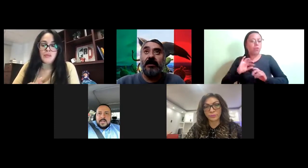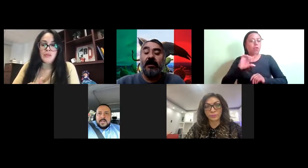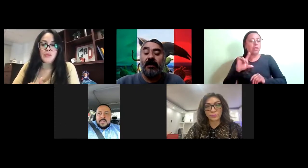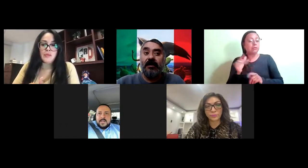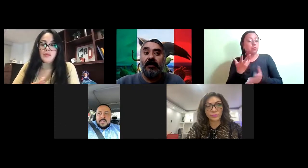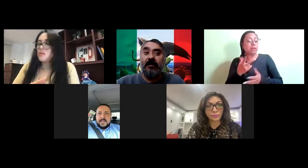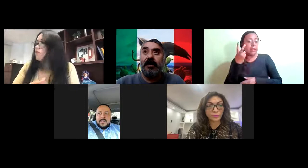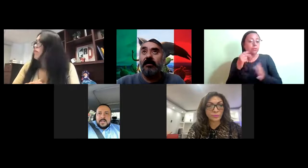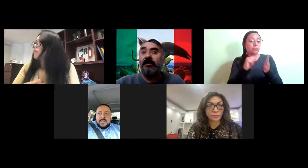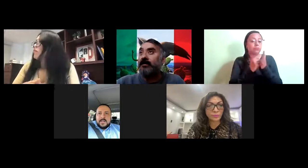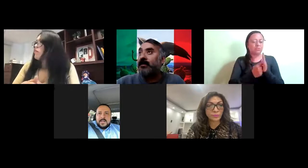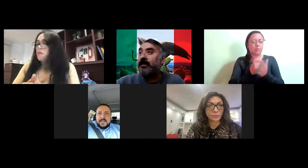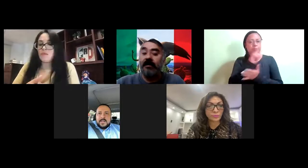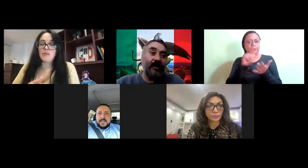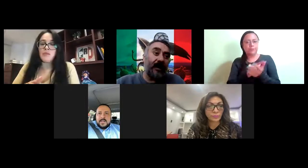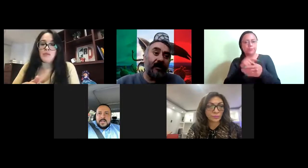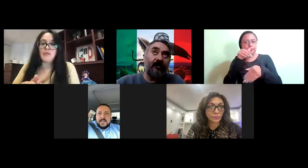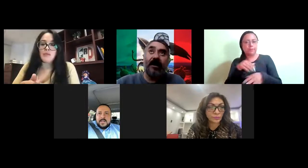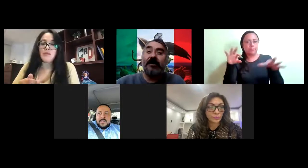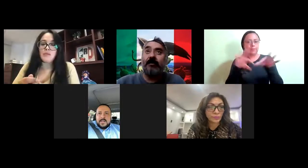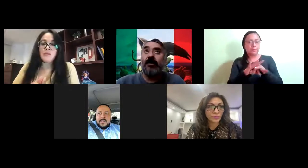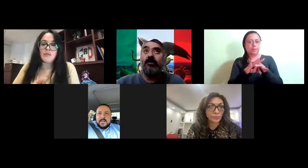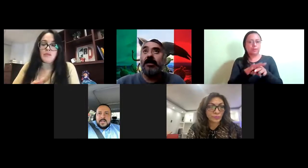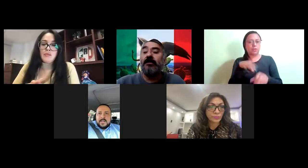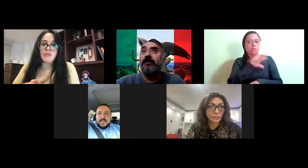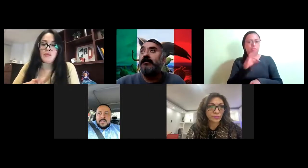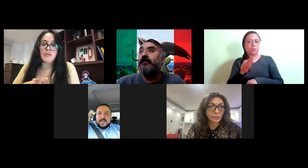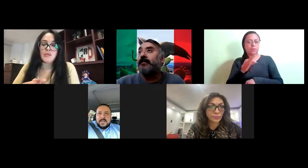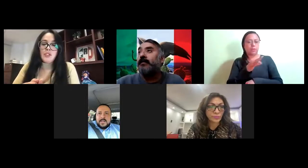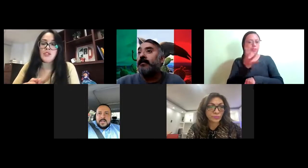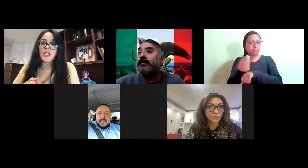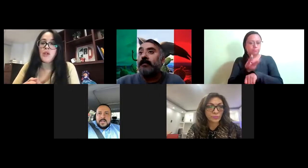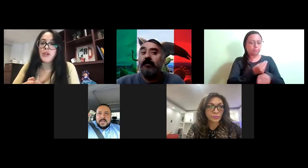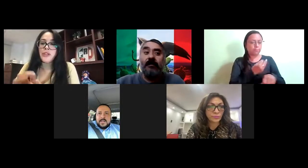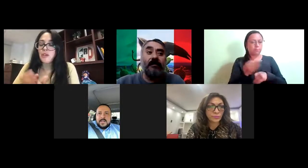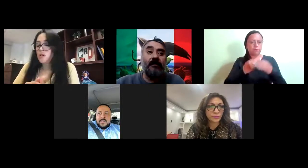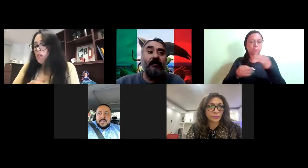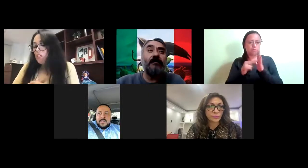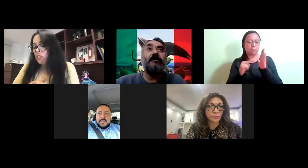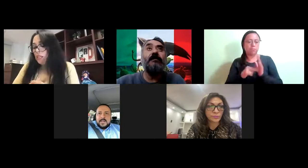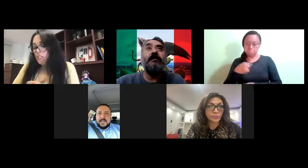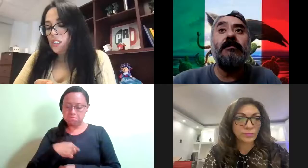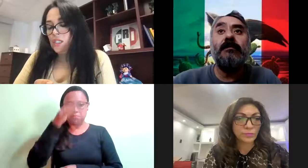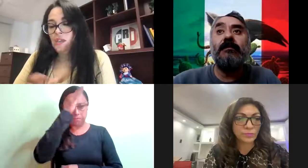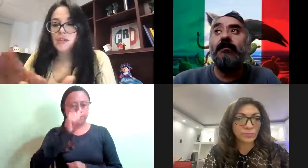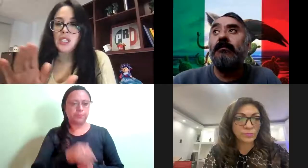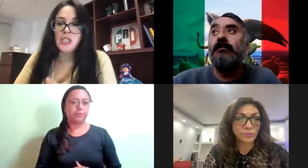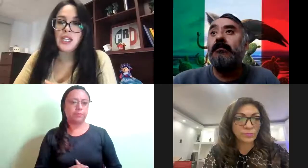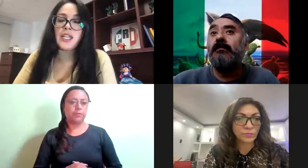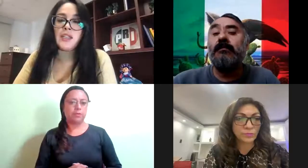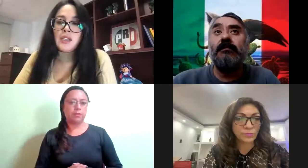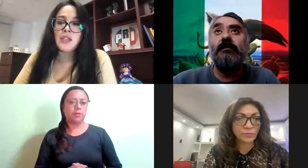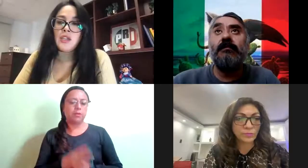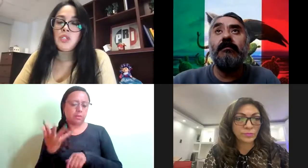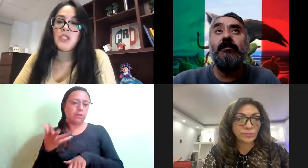técnicamente y legislativamente, este, adecuarlas al marco normativo. Yo estoy de acuerdo que también, este, se